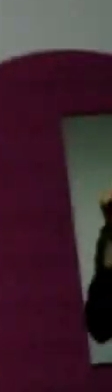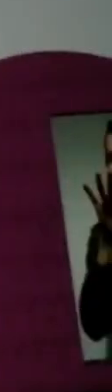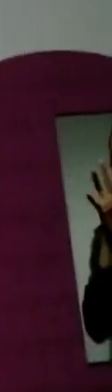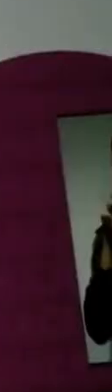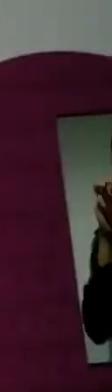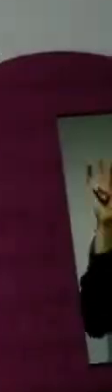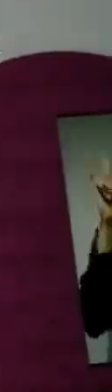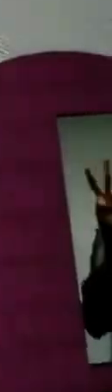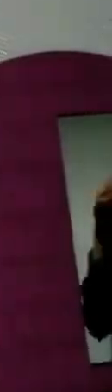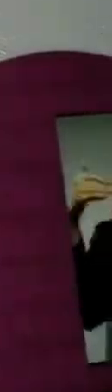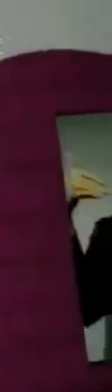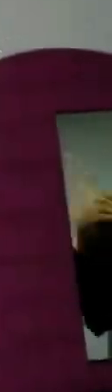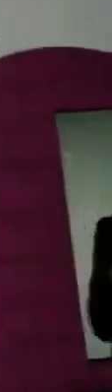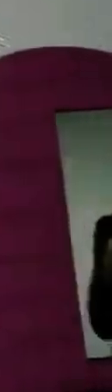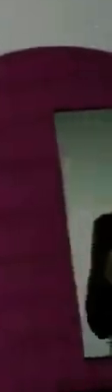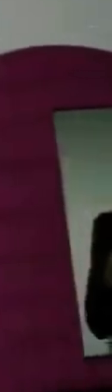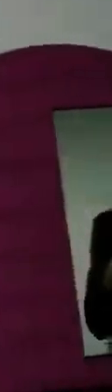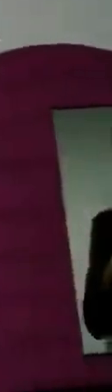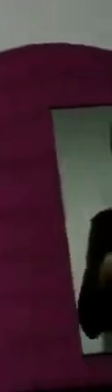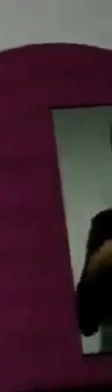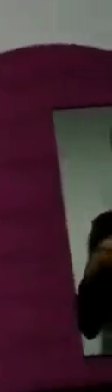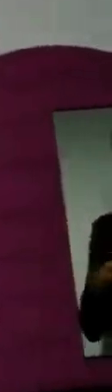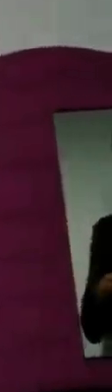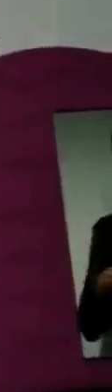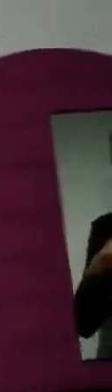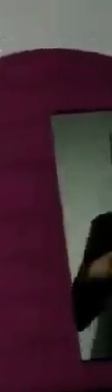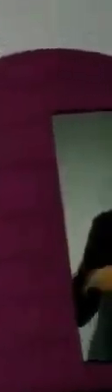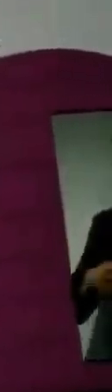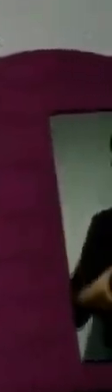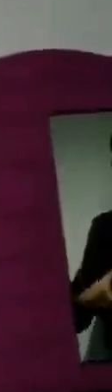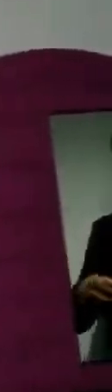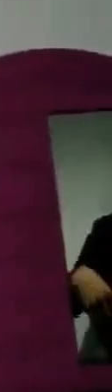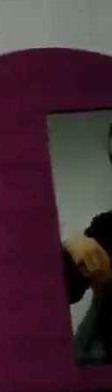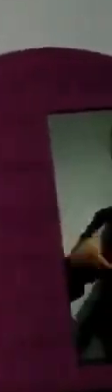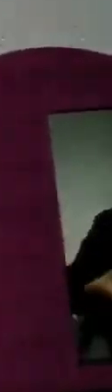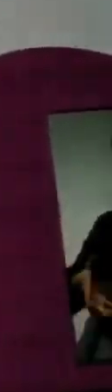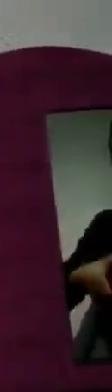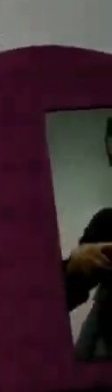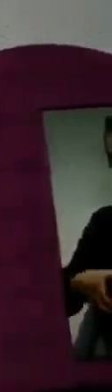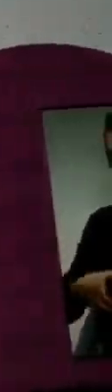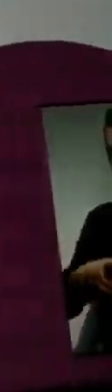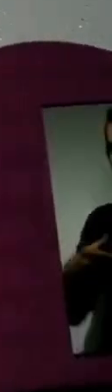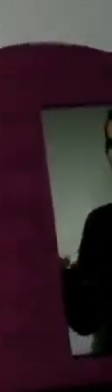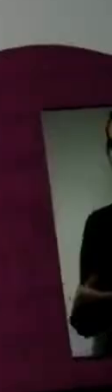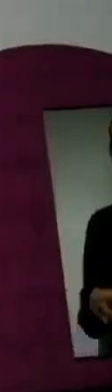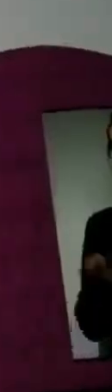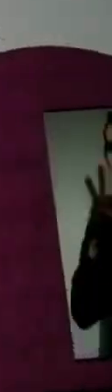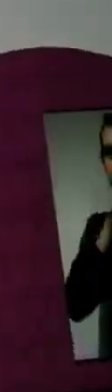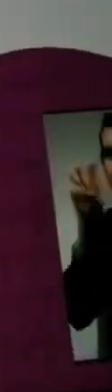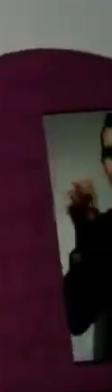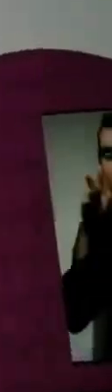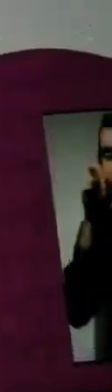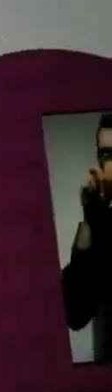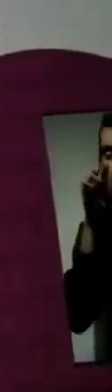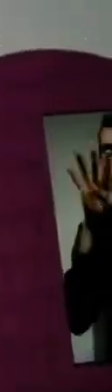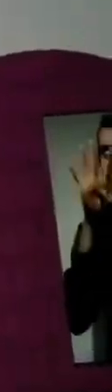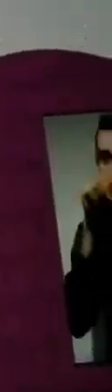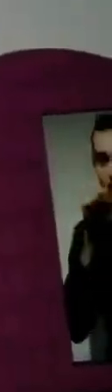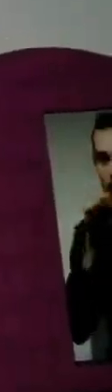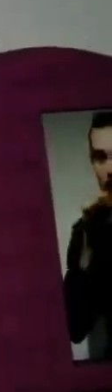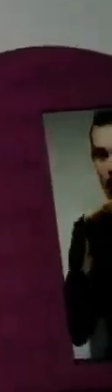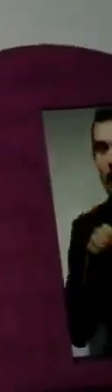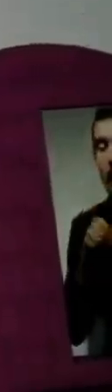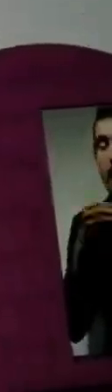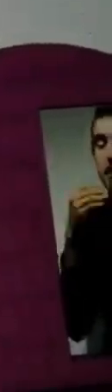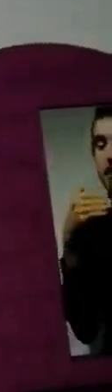importa el tamaño, con una superficie de, como lo dije ahorita, 339 mil metros cuadrados y,